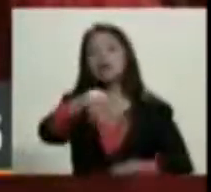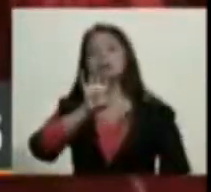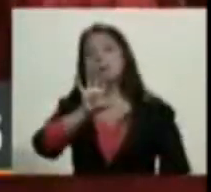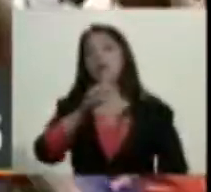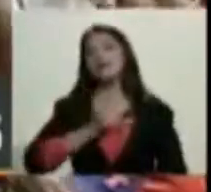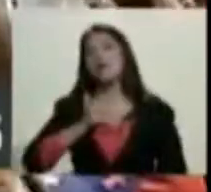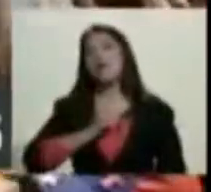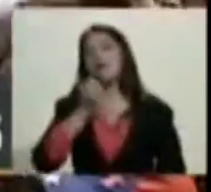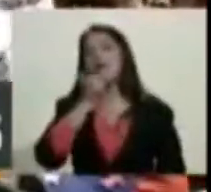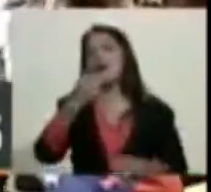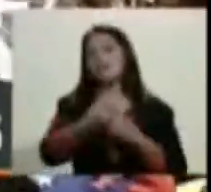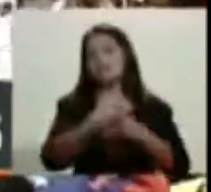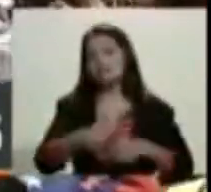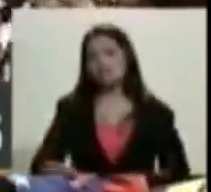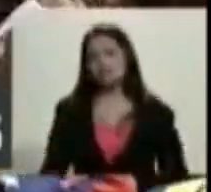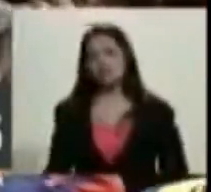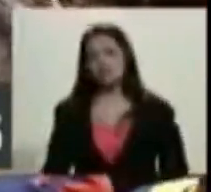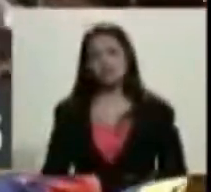cualquier injerencia